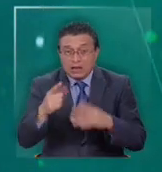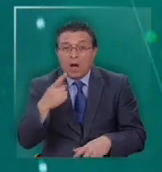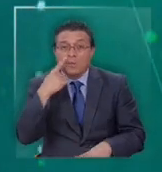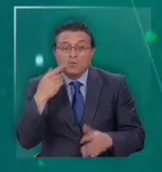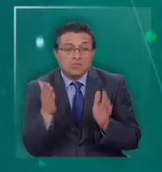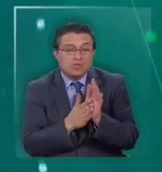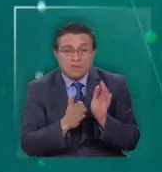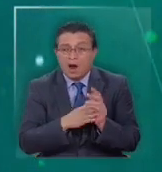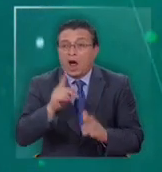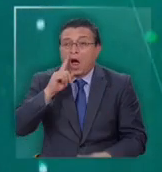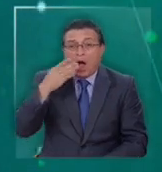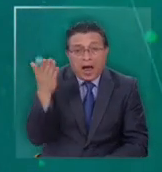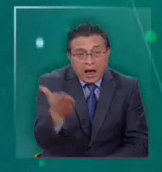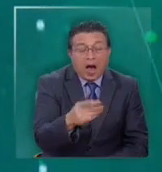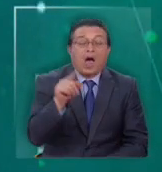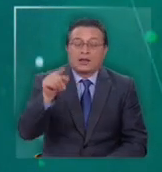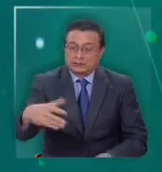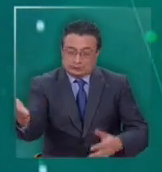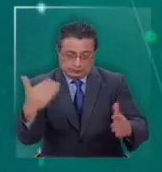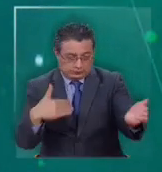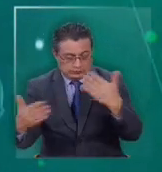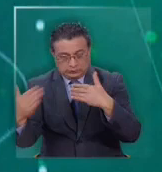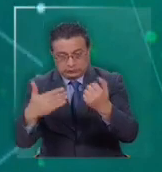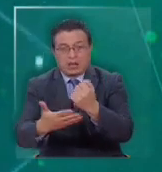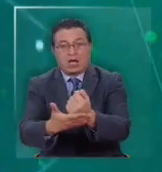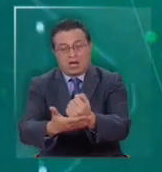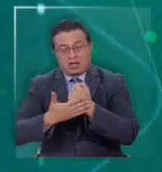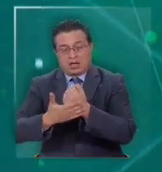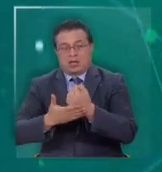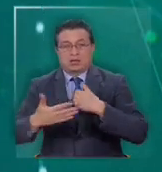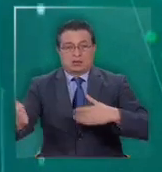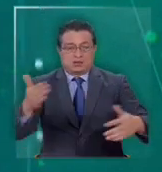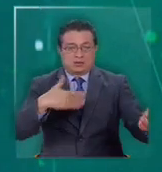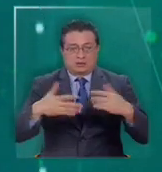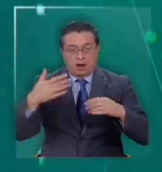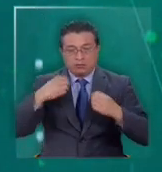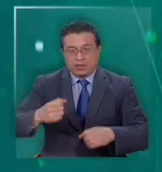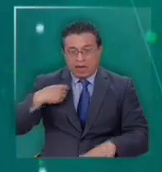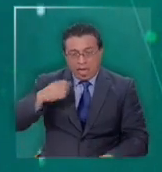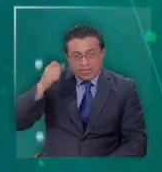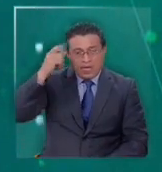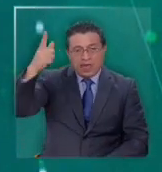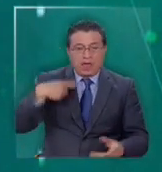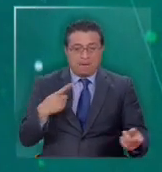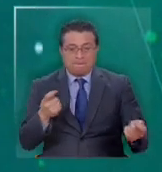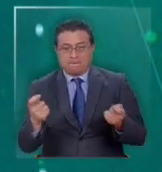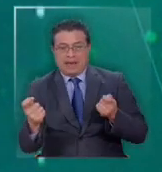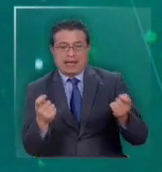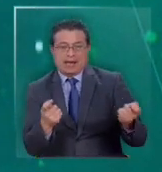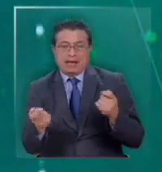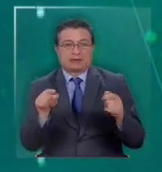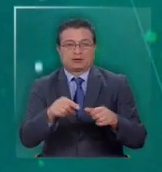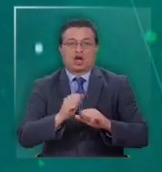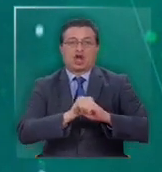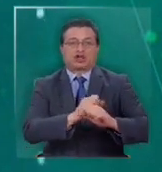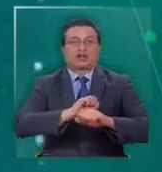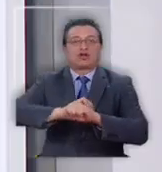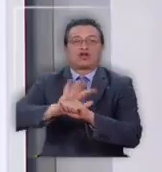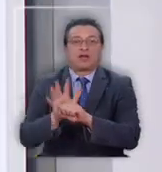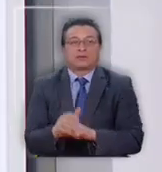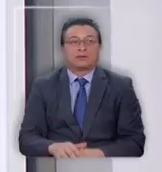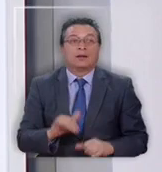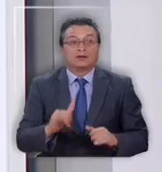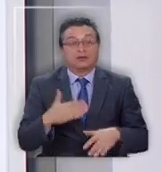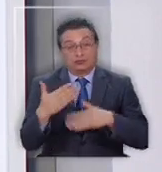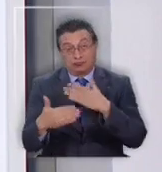tenemos instalado en el país necesitamos de sus esfuerzos para poder entender y manejar mejor esta pandemia excelente que funcione mucho más